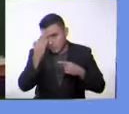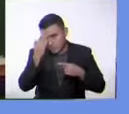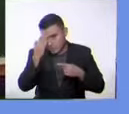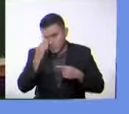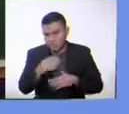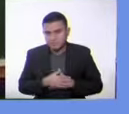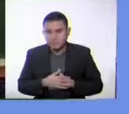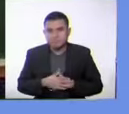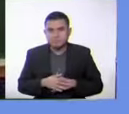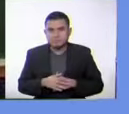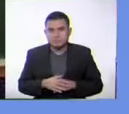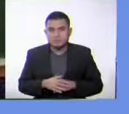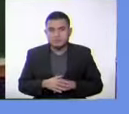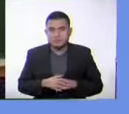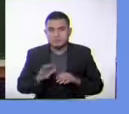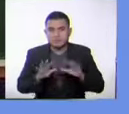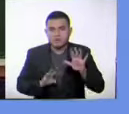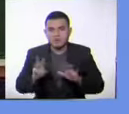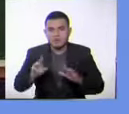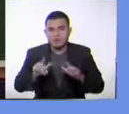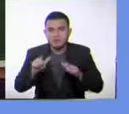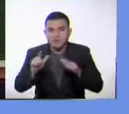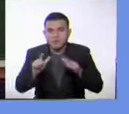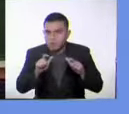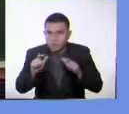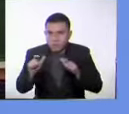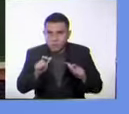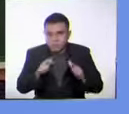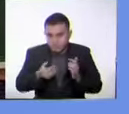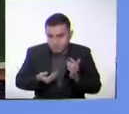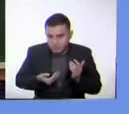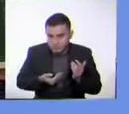primeros 18 meses de edad, cuando la niña y el niño empiezan a